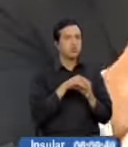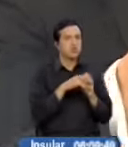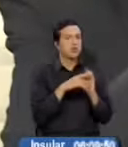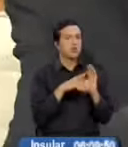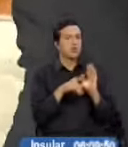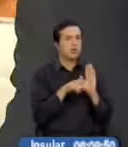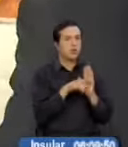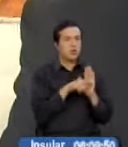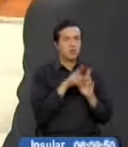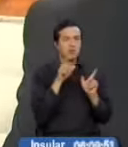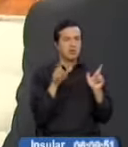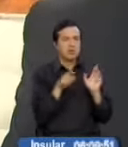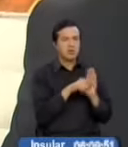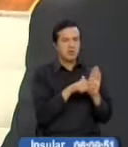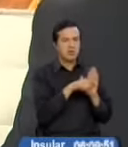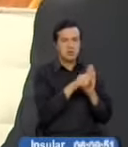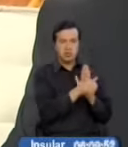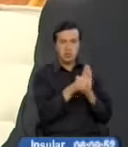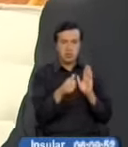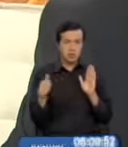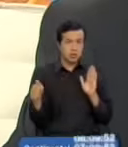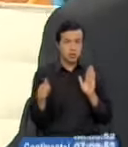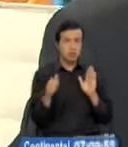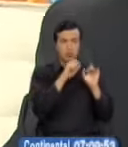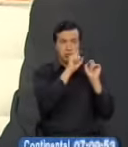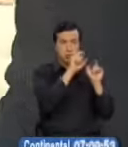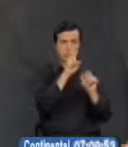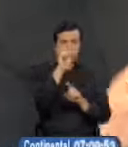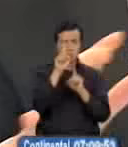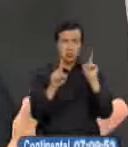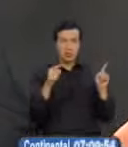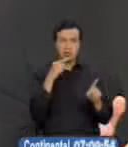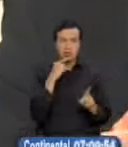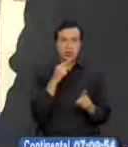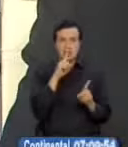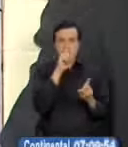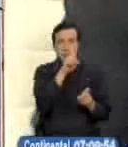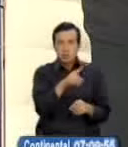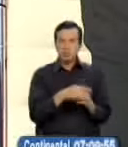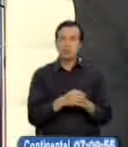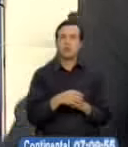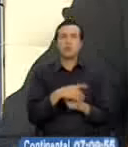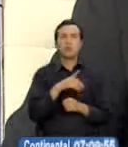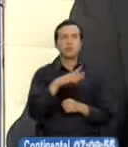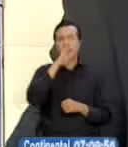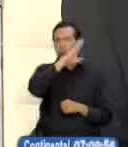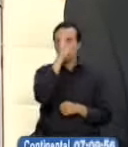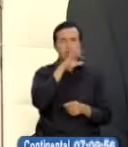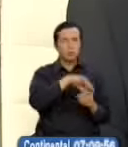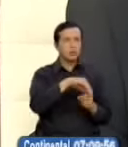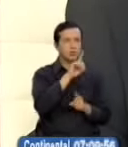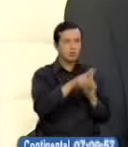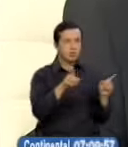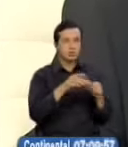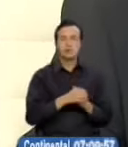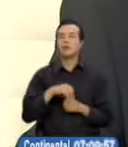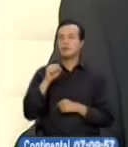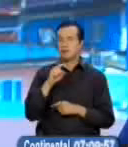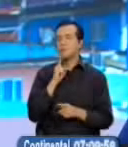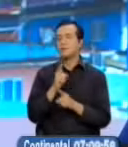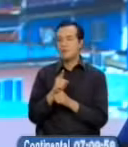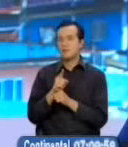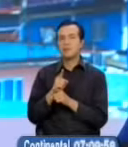las posiciones negativas de cada uno de los candidatos? Esa pregunta que suelen hacer media macabra, que dice, ¿por quién nunca votaría? Sí, la